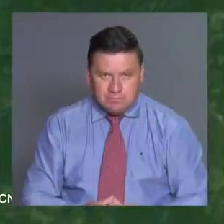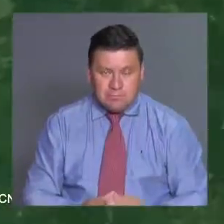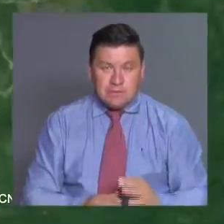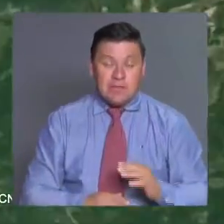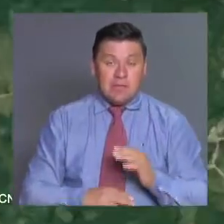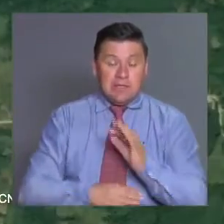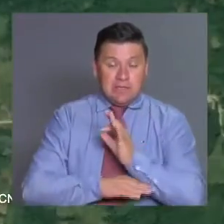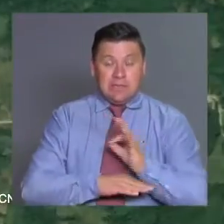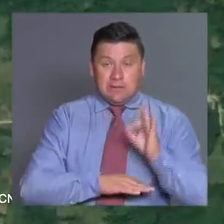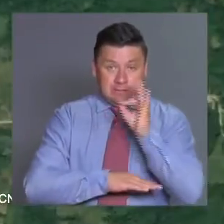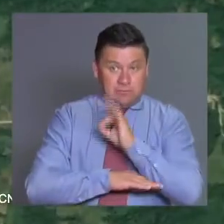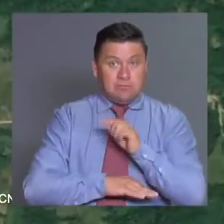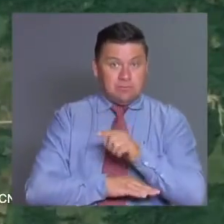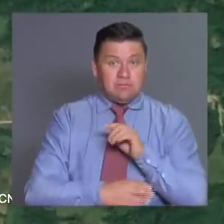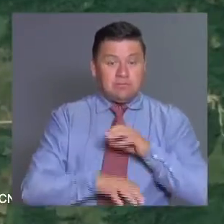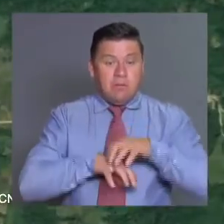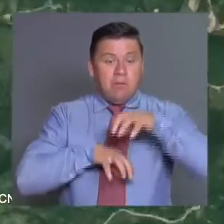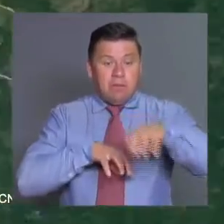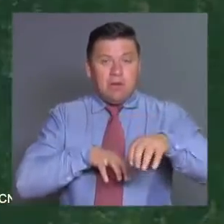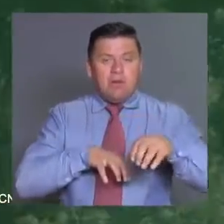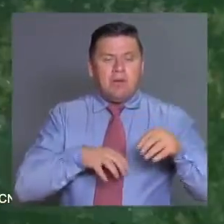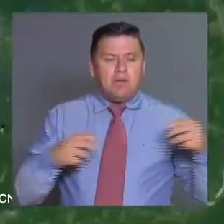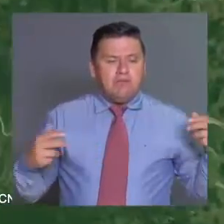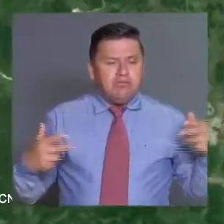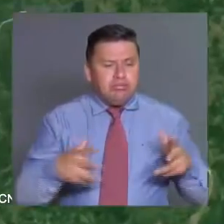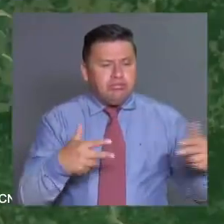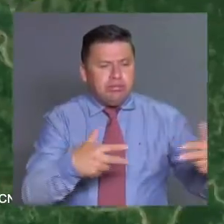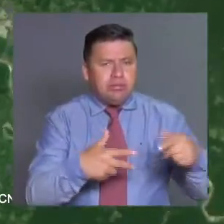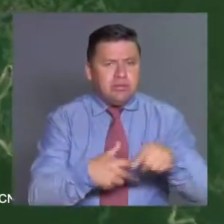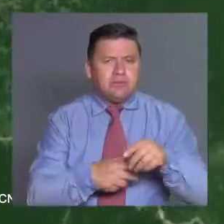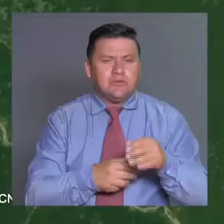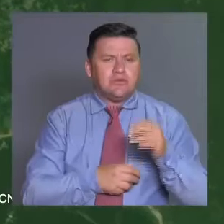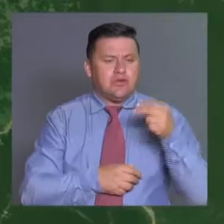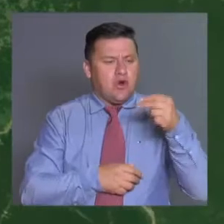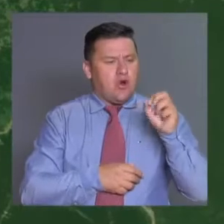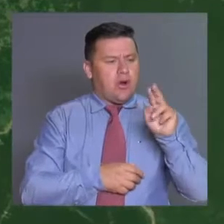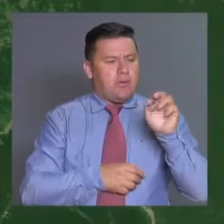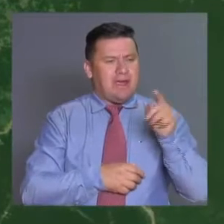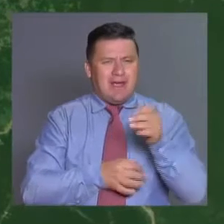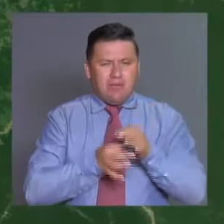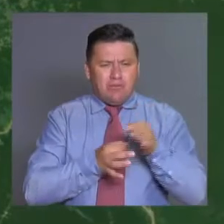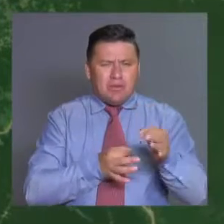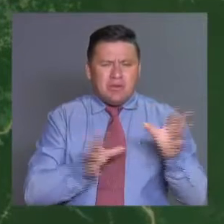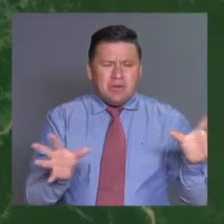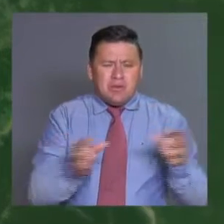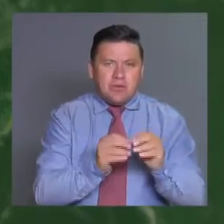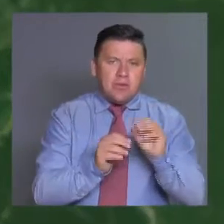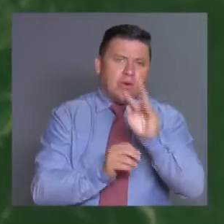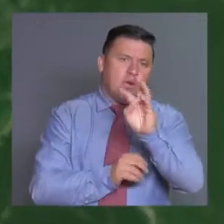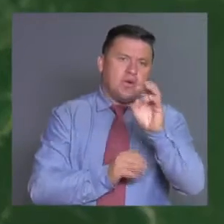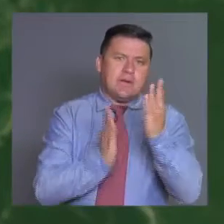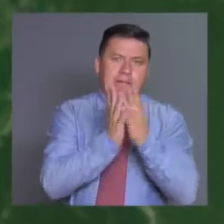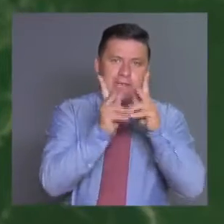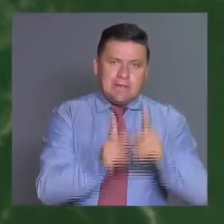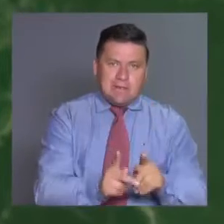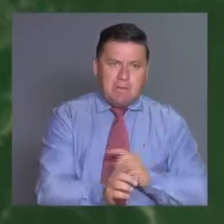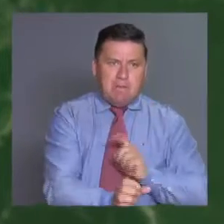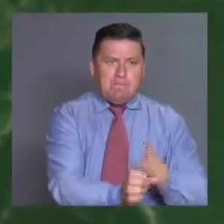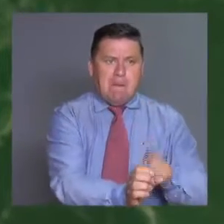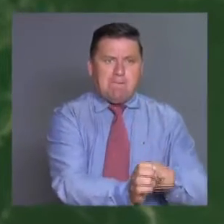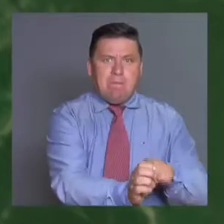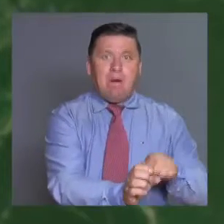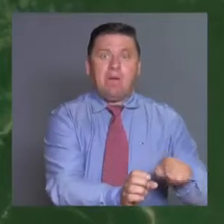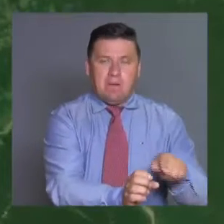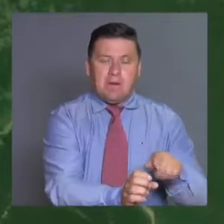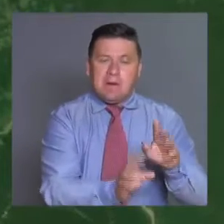zetas de orito también llegan estudiantes de los municipios de san miguel y la hormiga hay un total de 88 estudiantes y